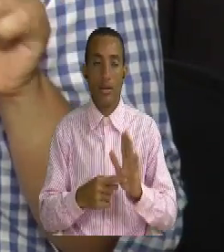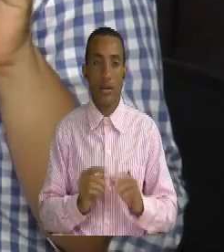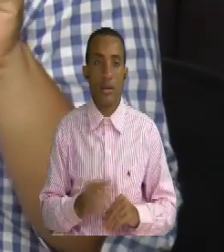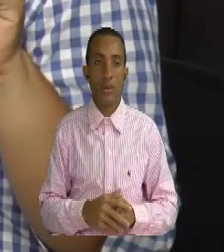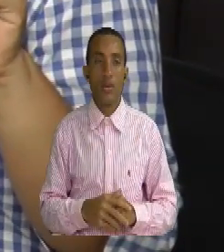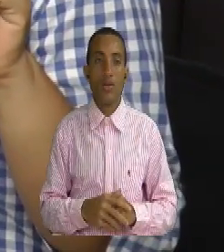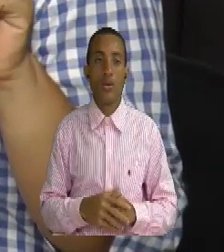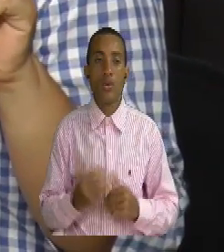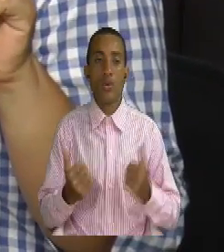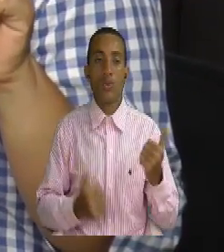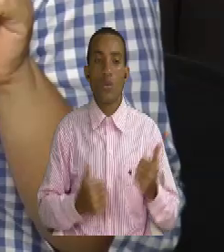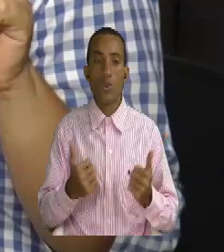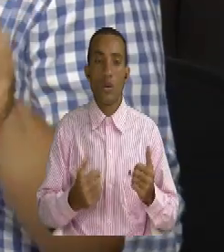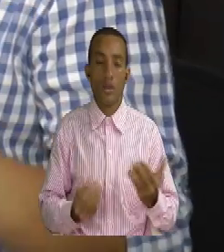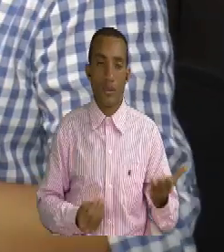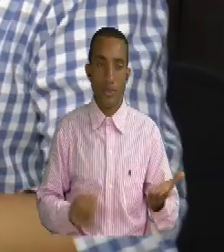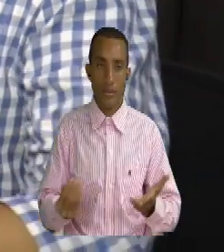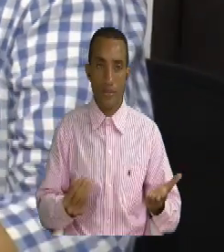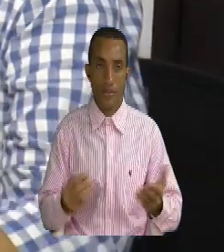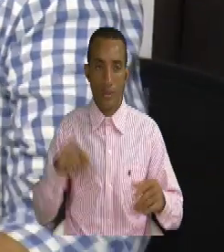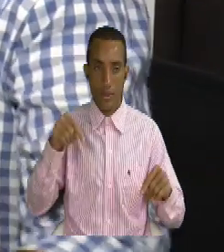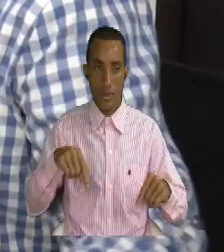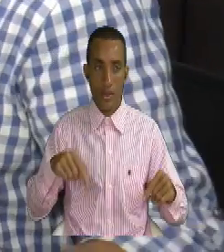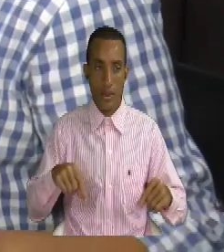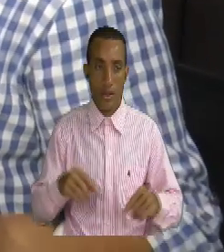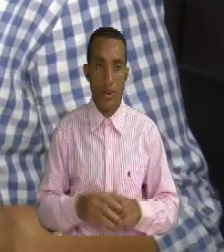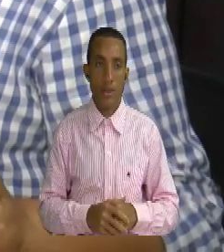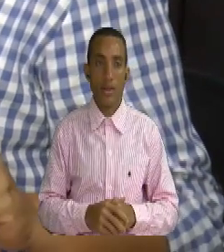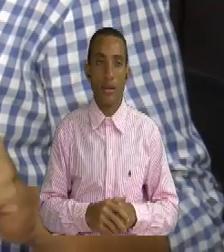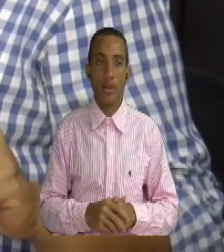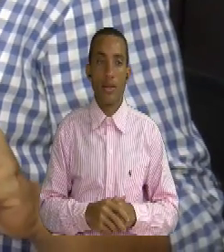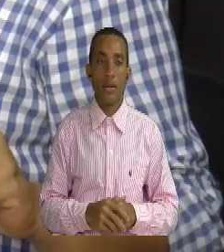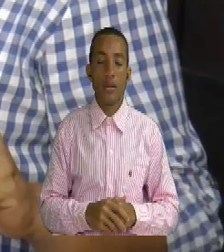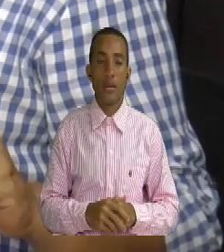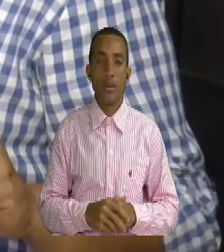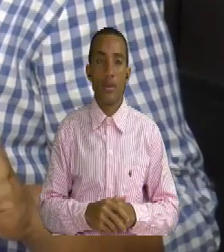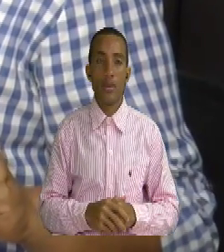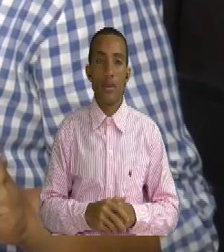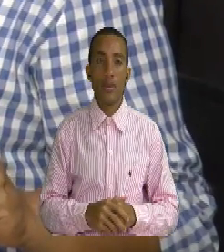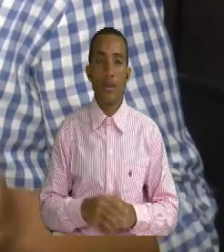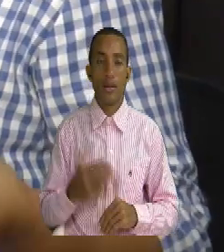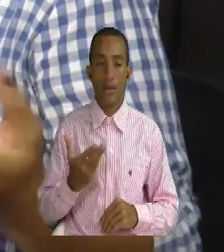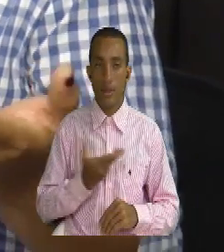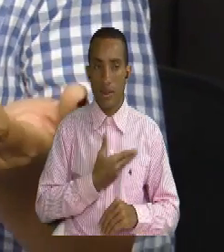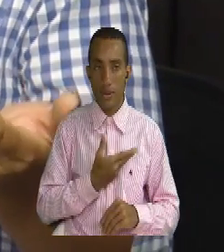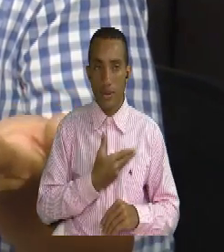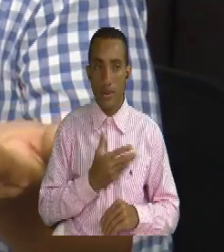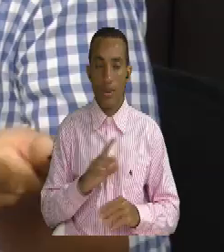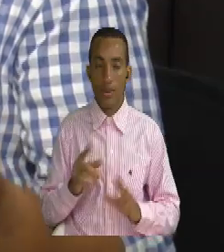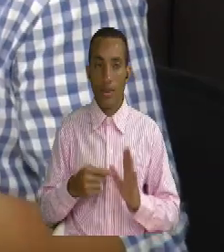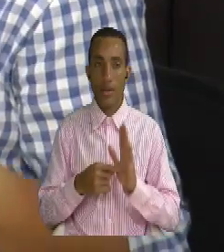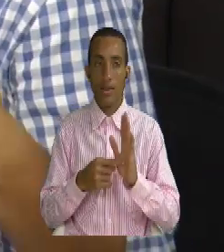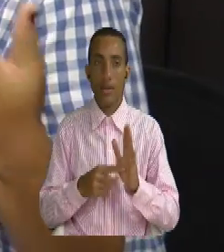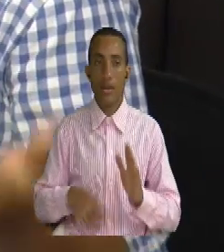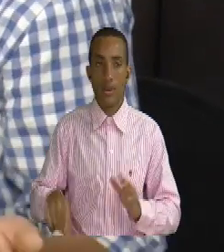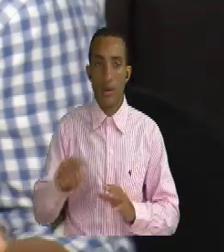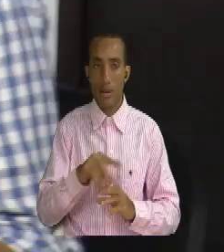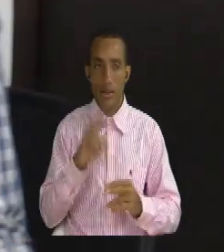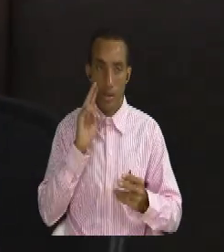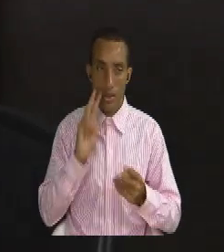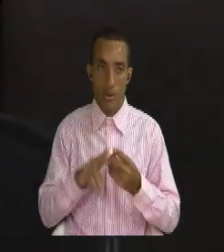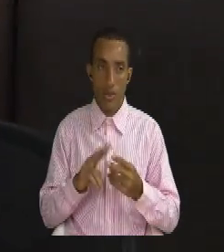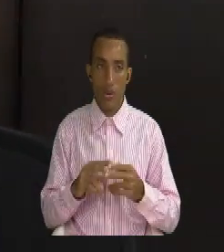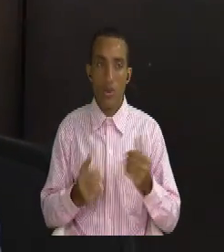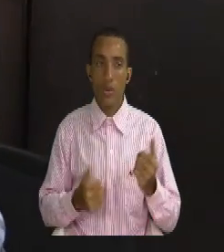segundos cuáles son los servicios que se brindan aquí, ahí ya en su esplendor con nuestra mamita embarazada, para que ustedes conozcan cómo es que se